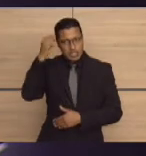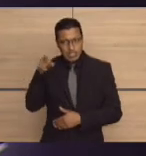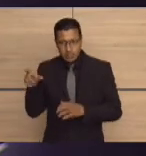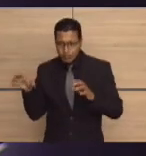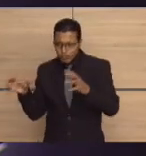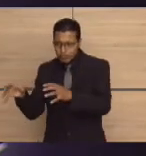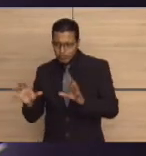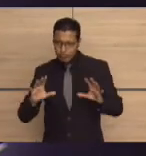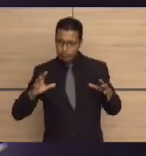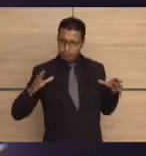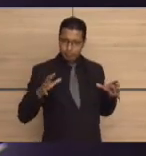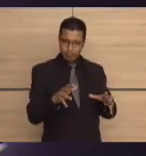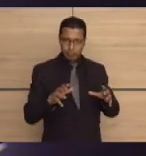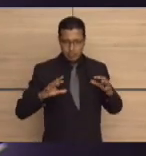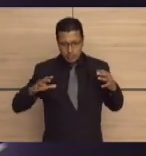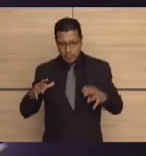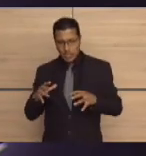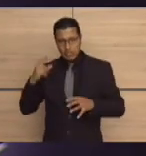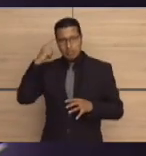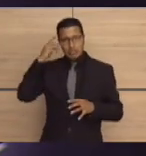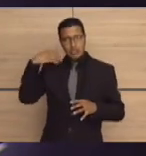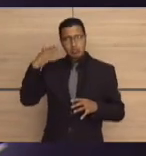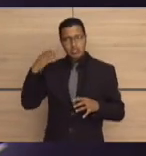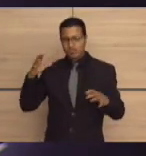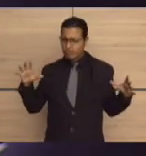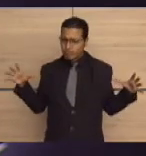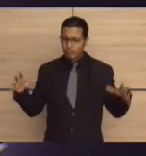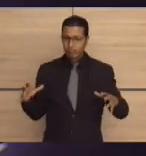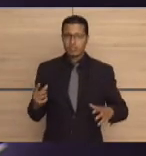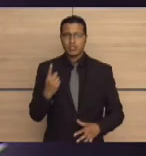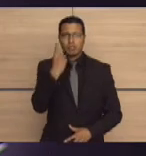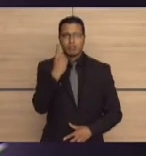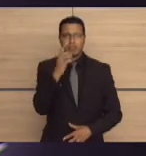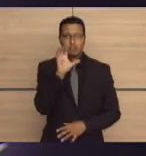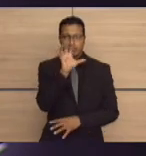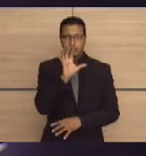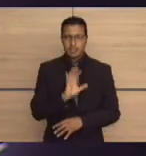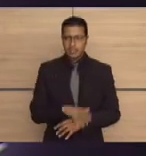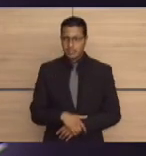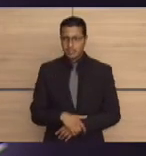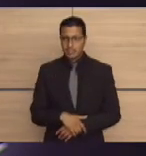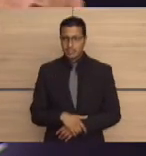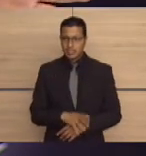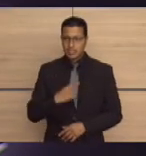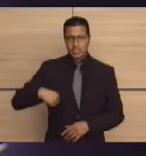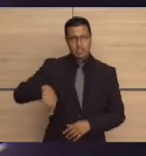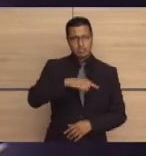que hacer un país, un solo país. Idea